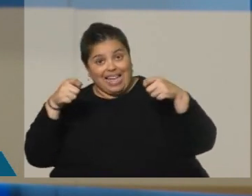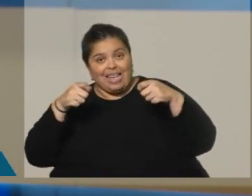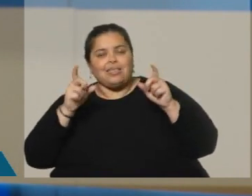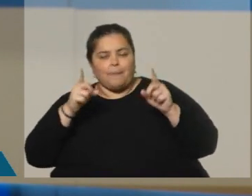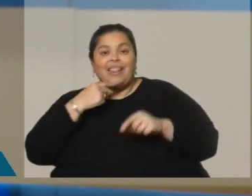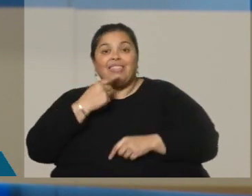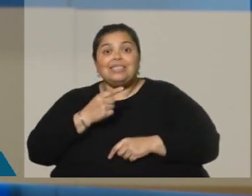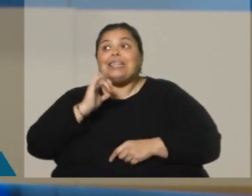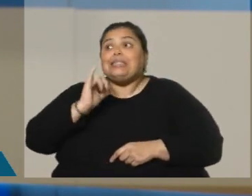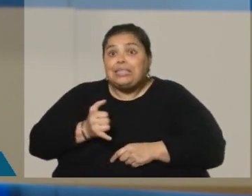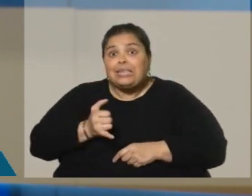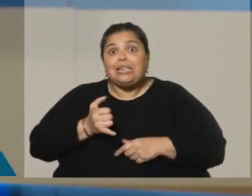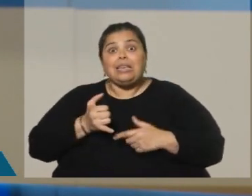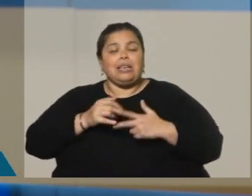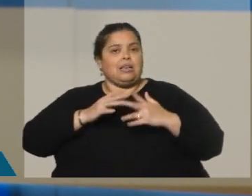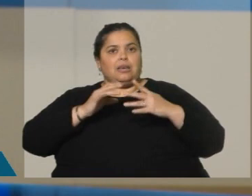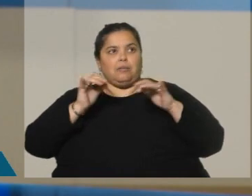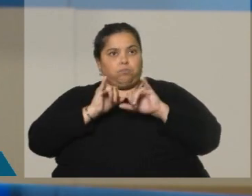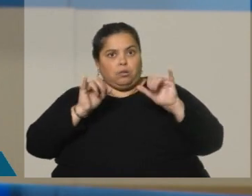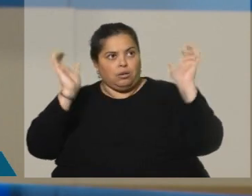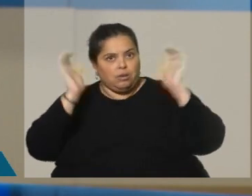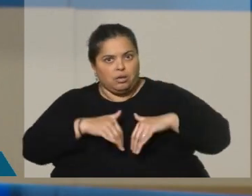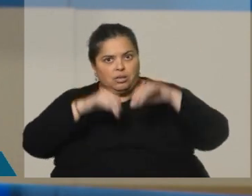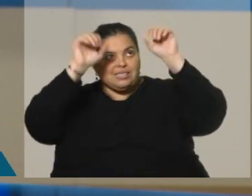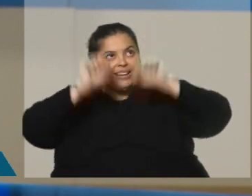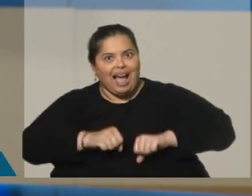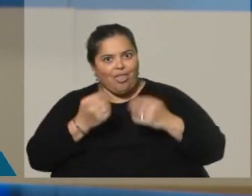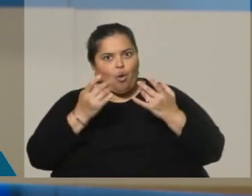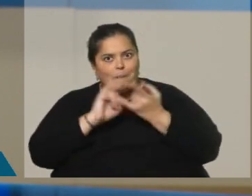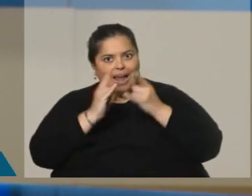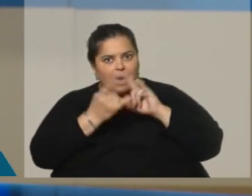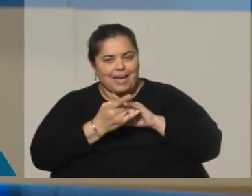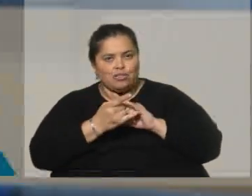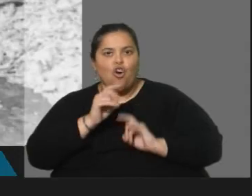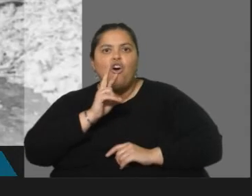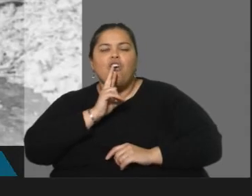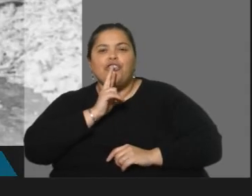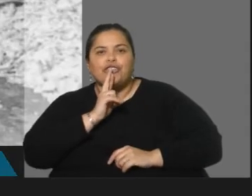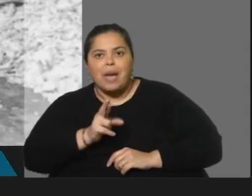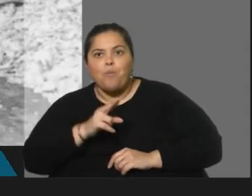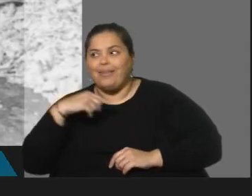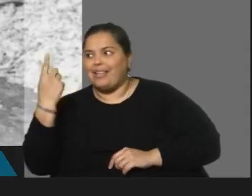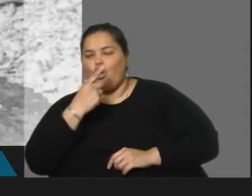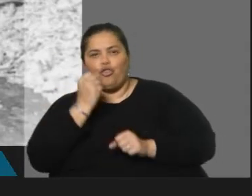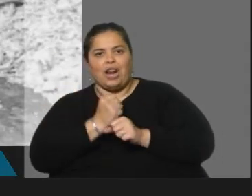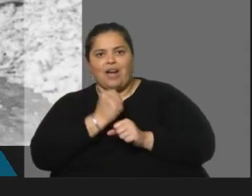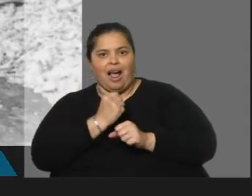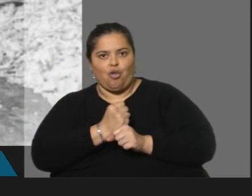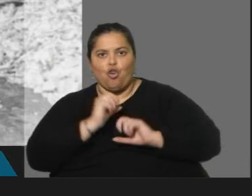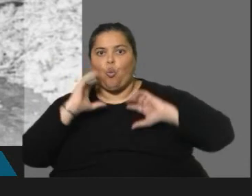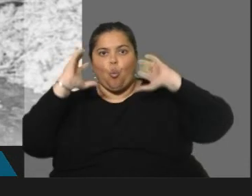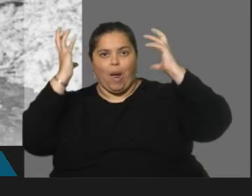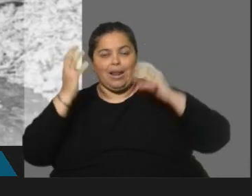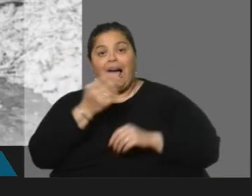en caso de interrupción institucional se iba a responder con con una huelga que duró 15 que duró 15 días